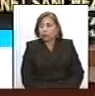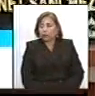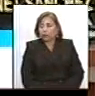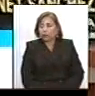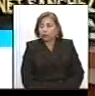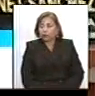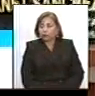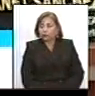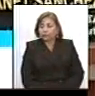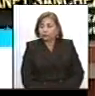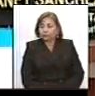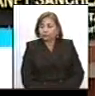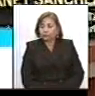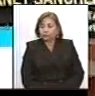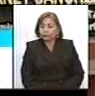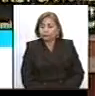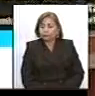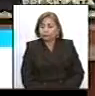Listo, por favor.